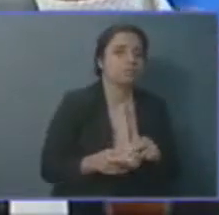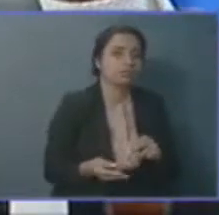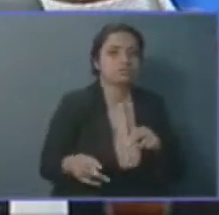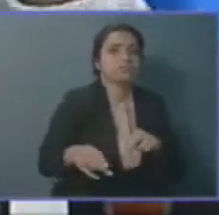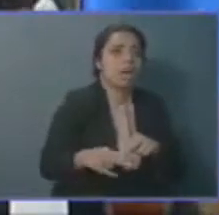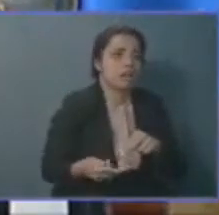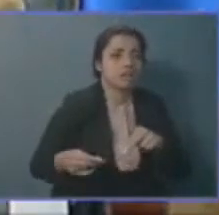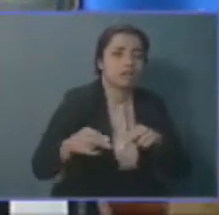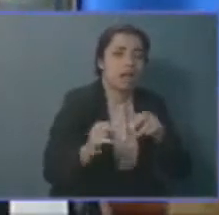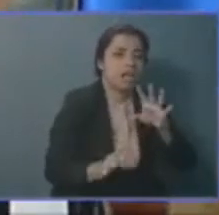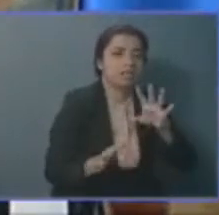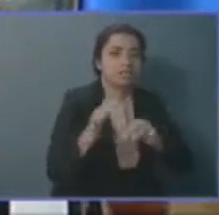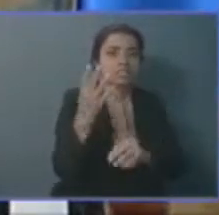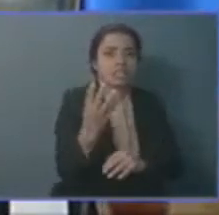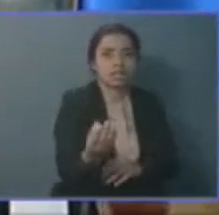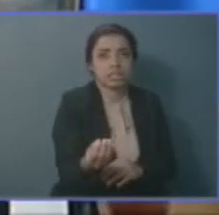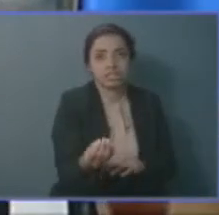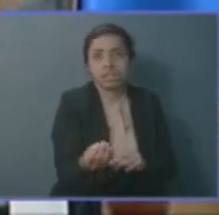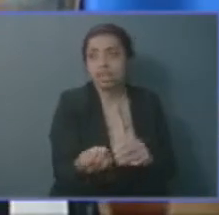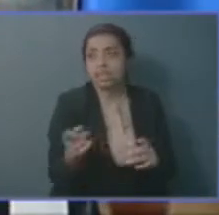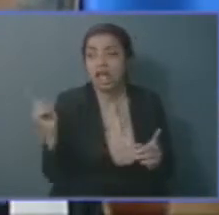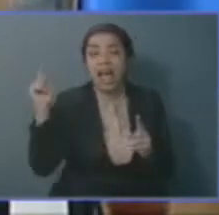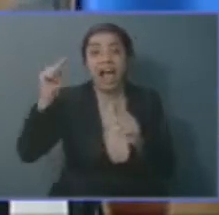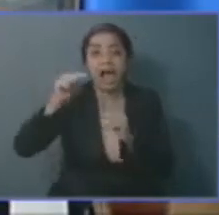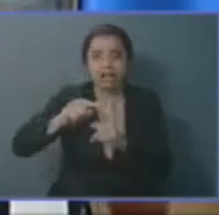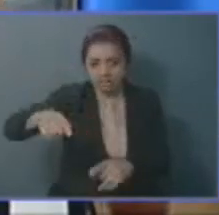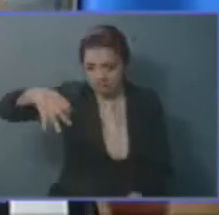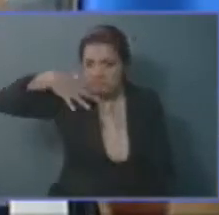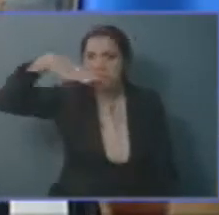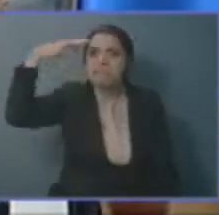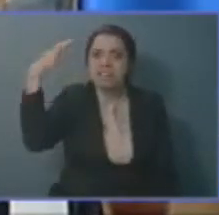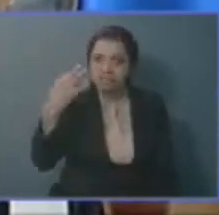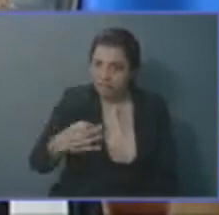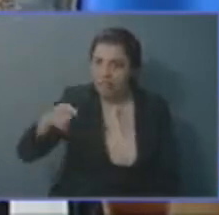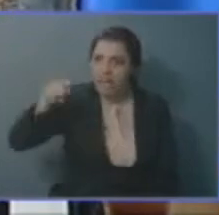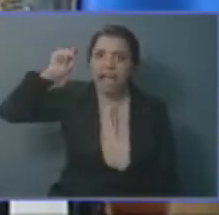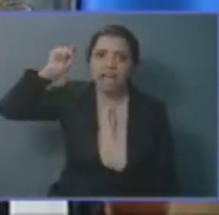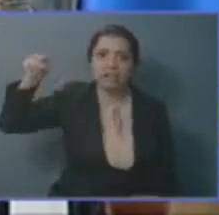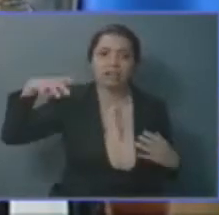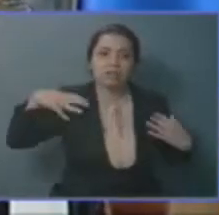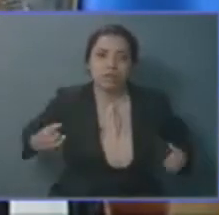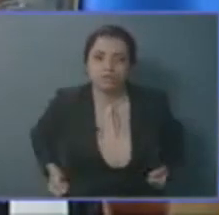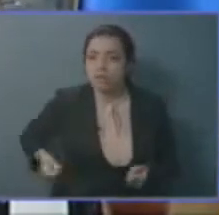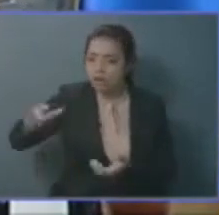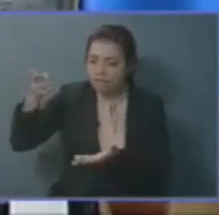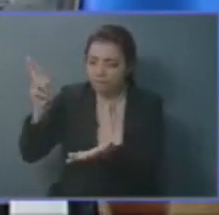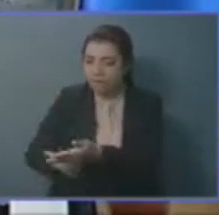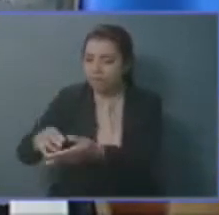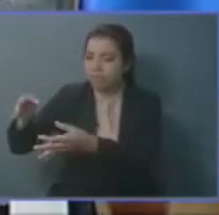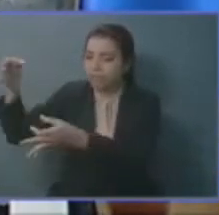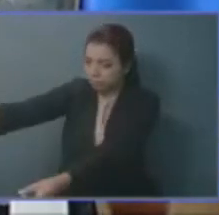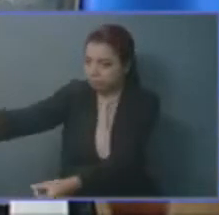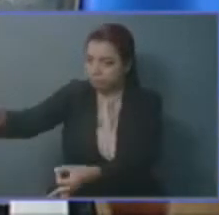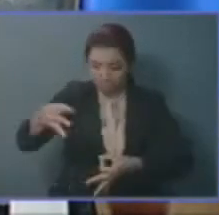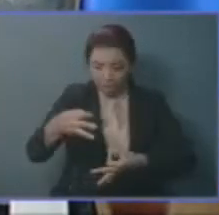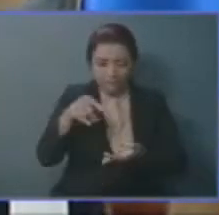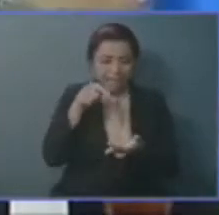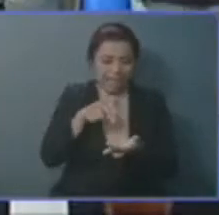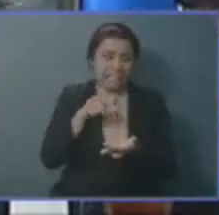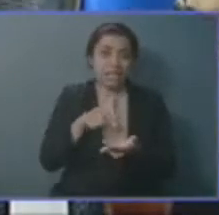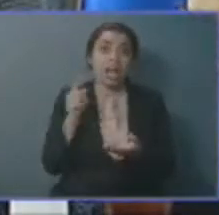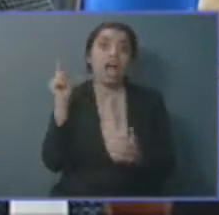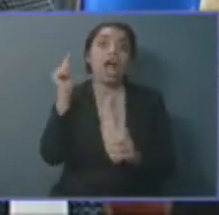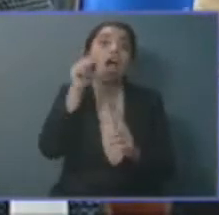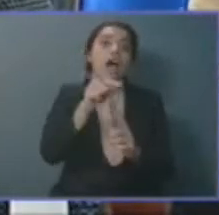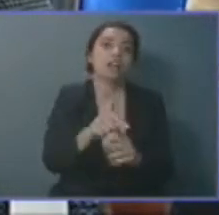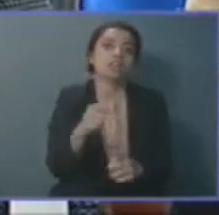hasta, como lo dice el documento oficial mandado y firmado por el gobierno a esta Asamblea Legislativa, hasta que